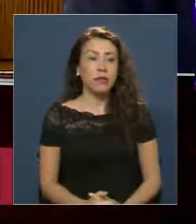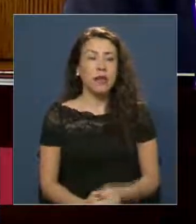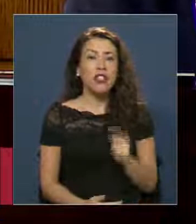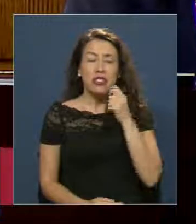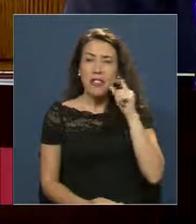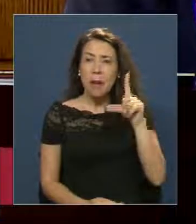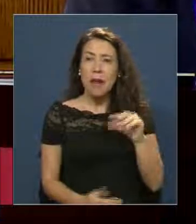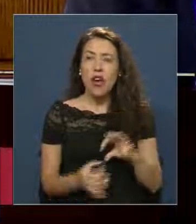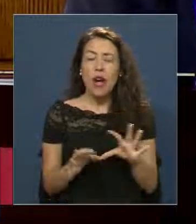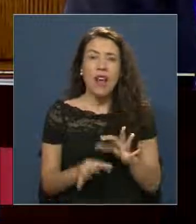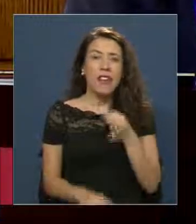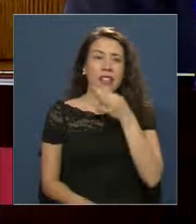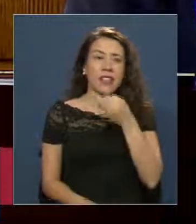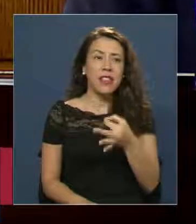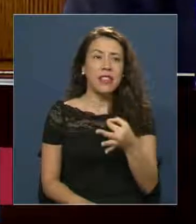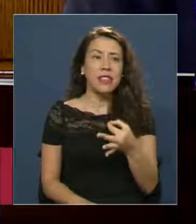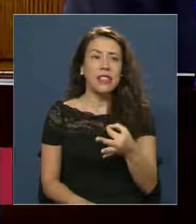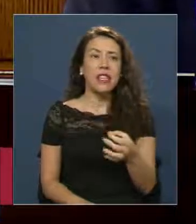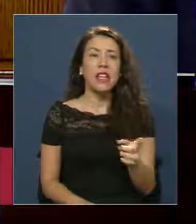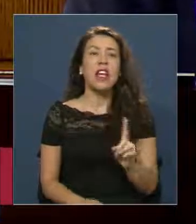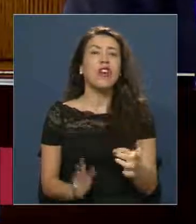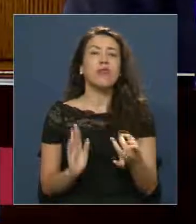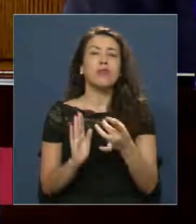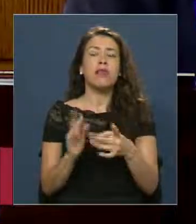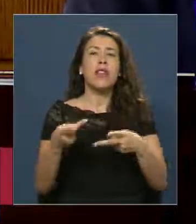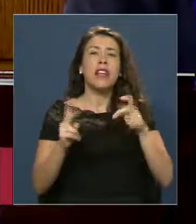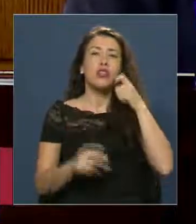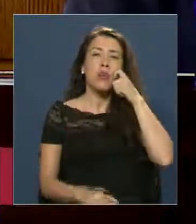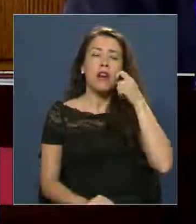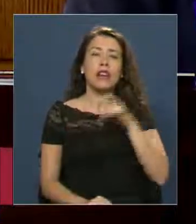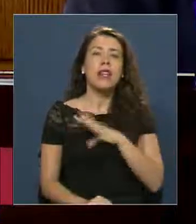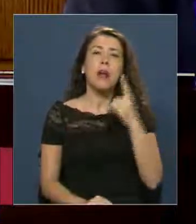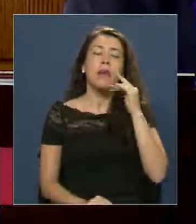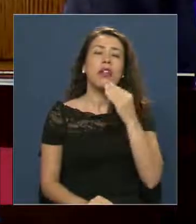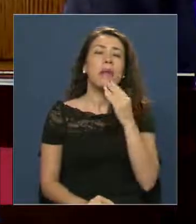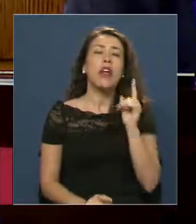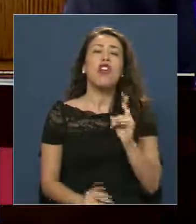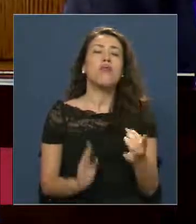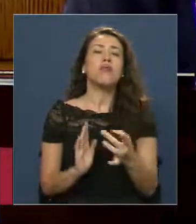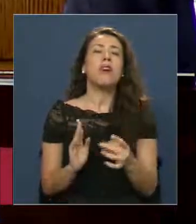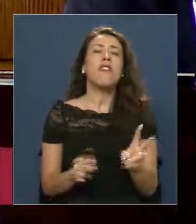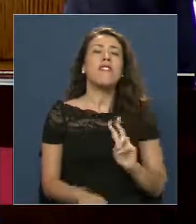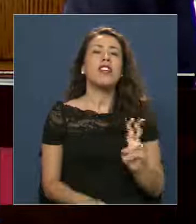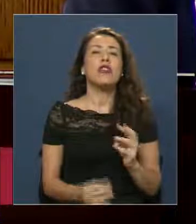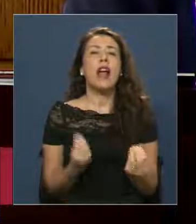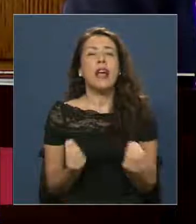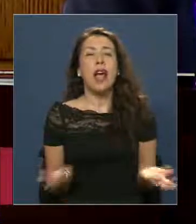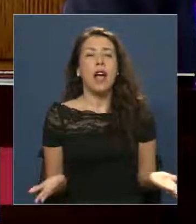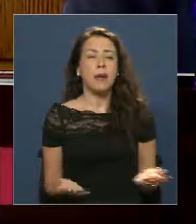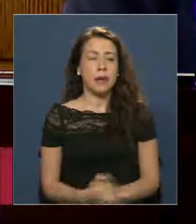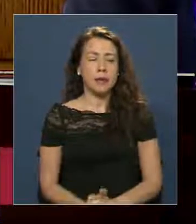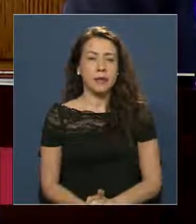grave decir que no se violan los derechos humanos en Chile, pero que tampoco se violan en Venezuela. ¿En qué quedamos?